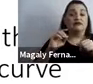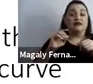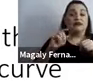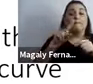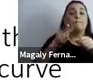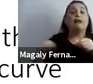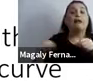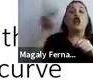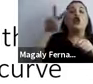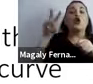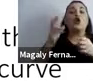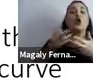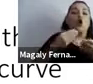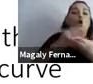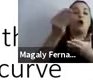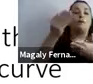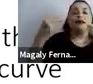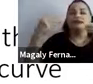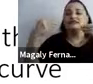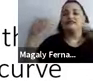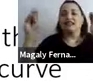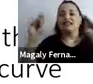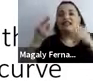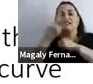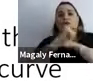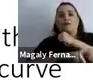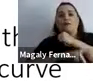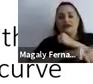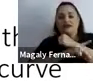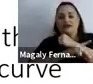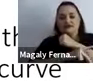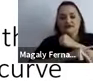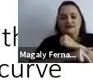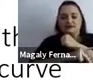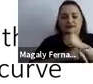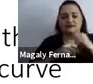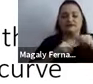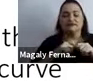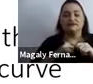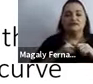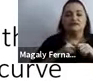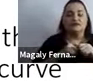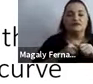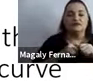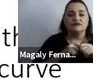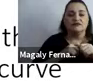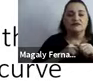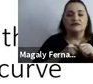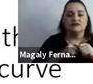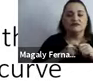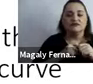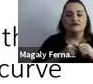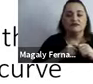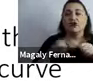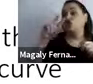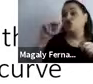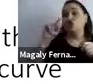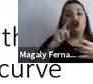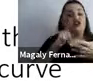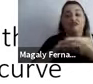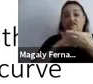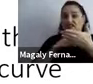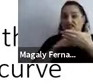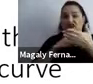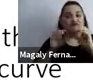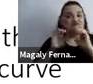valor de compras y ventas de un país, y no refleja en